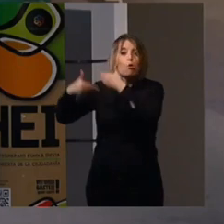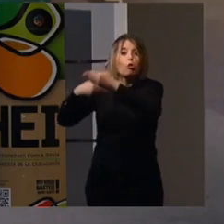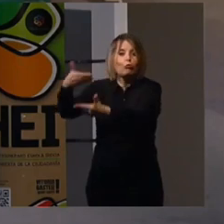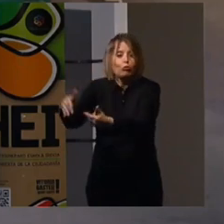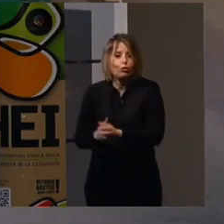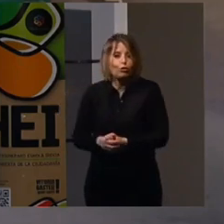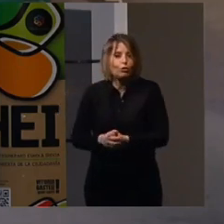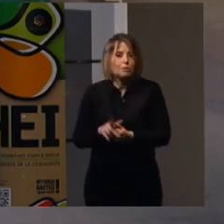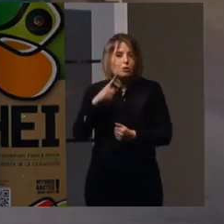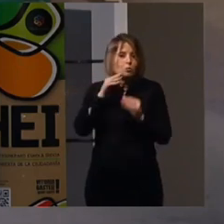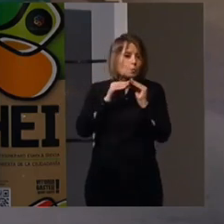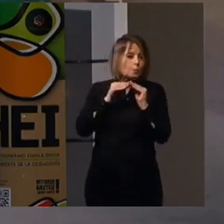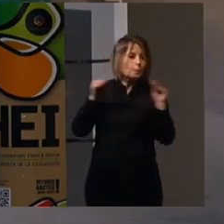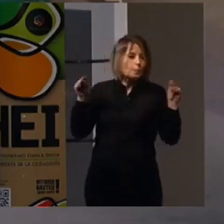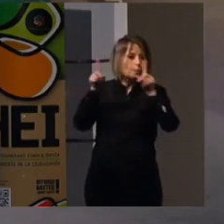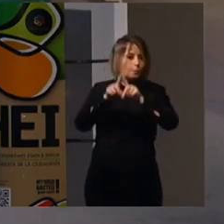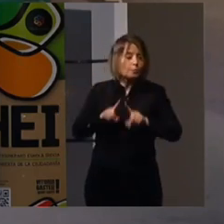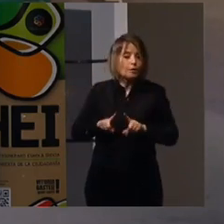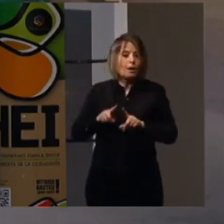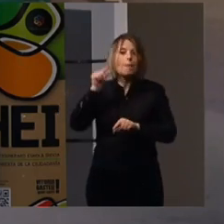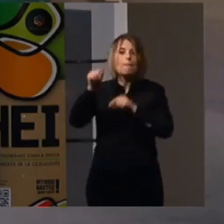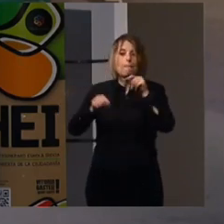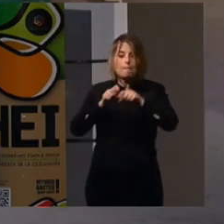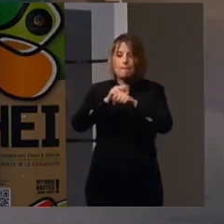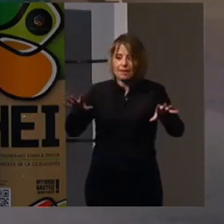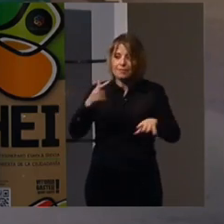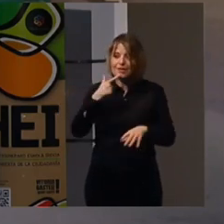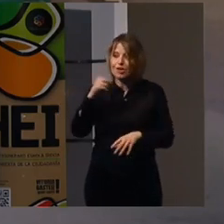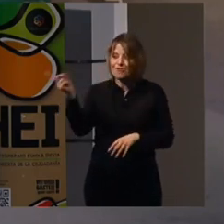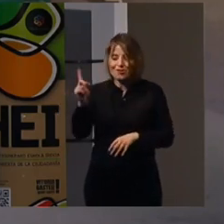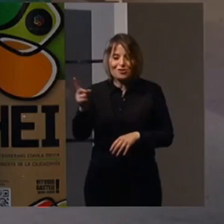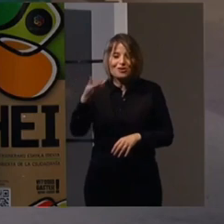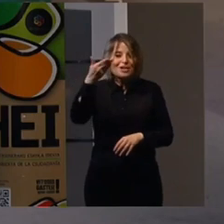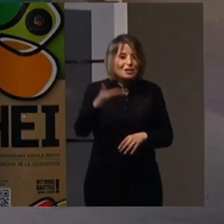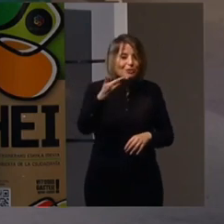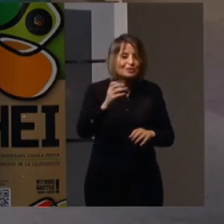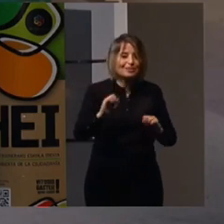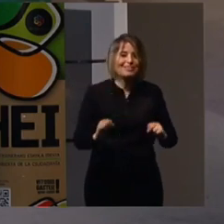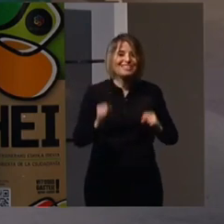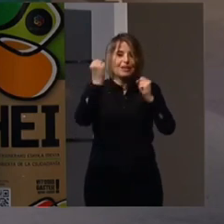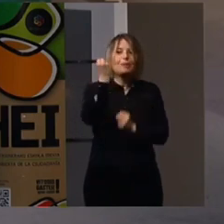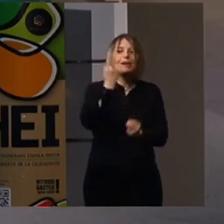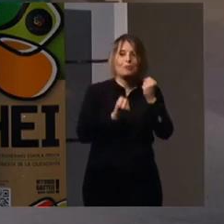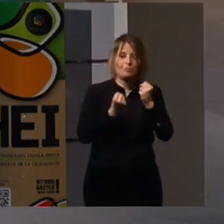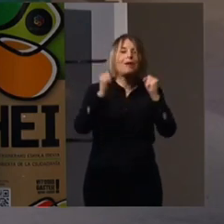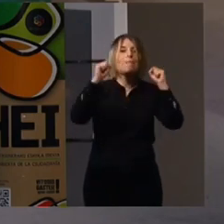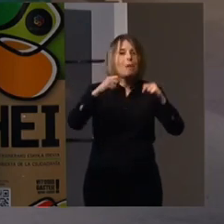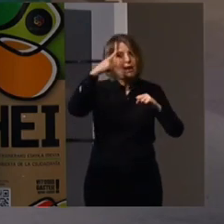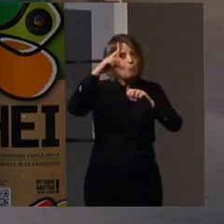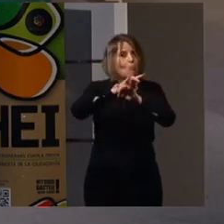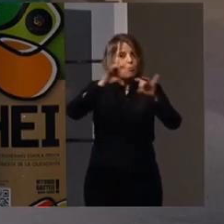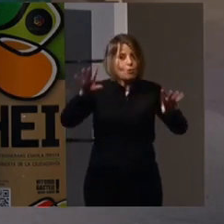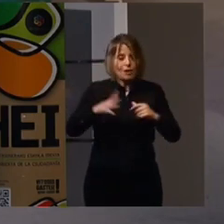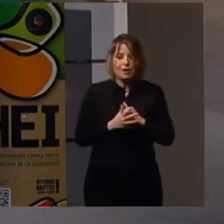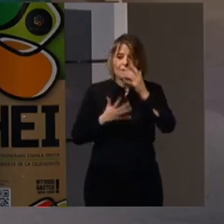pero eso generalmente no se decía tan explícito, hasta que en la pandemia hay que decir, no, lo importante es salvar la actividad económica, y es como, vale, ¿no? Esta